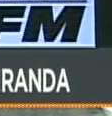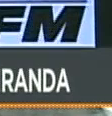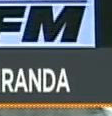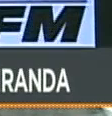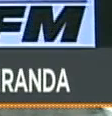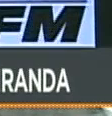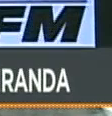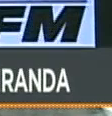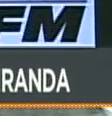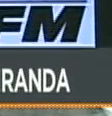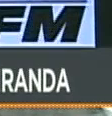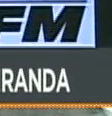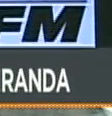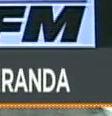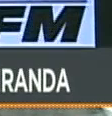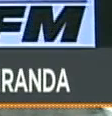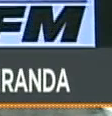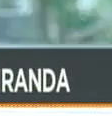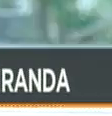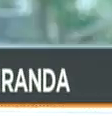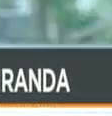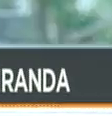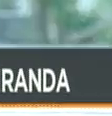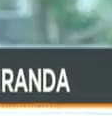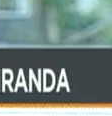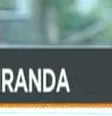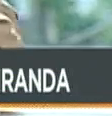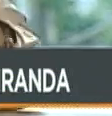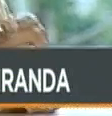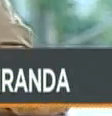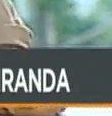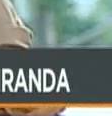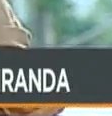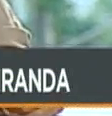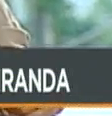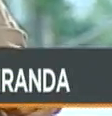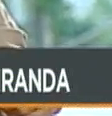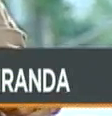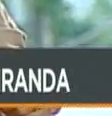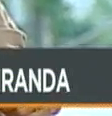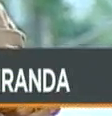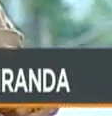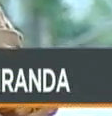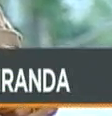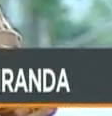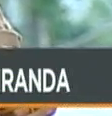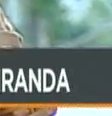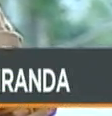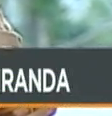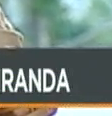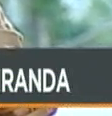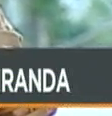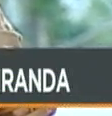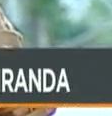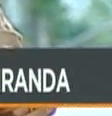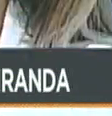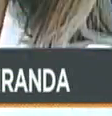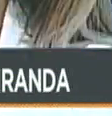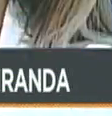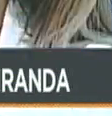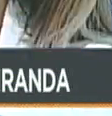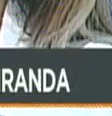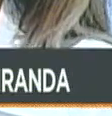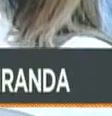muy bajos. Y nadie debe caerse a coba, ni nadie debe molestarse porque